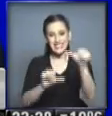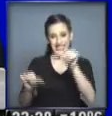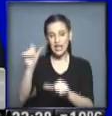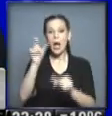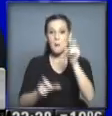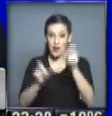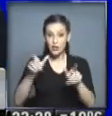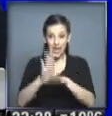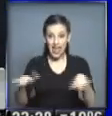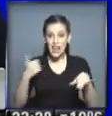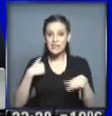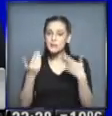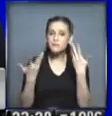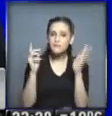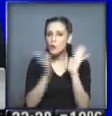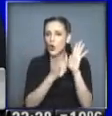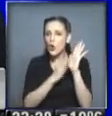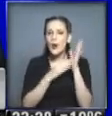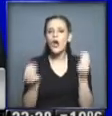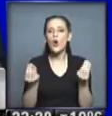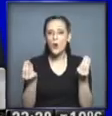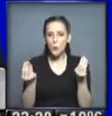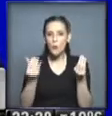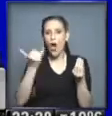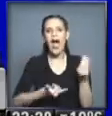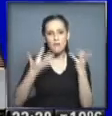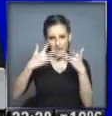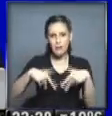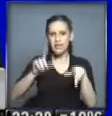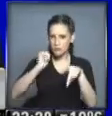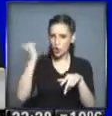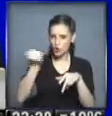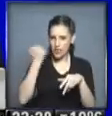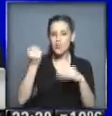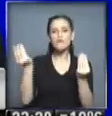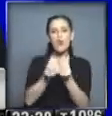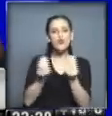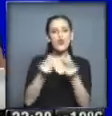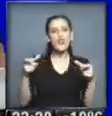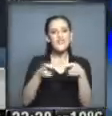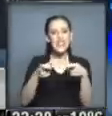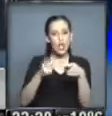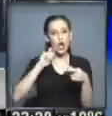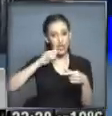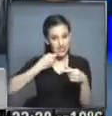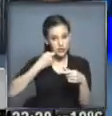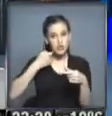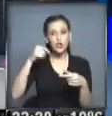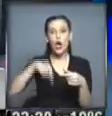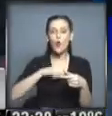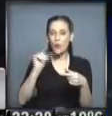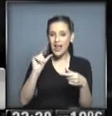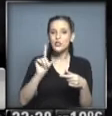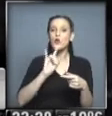experimentaron, entendieron la matemática escondida detrás de la música, súper interesante. Hay muchos videos muy, muy lindos que estoy tuiteando en un